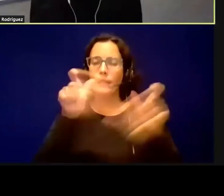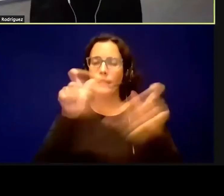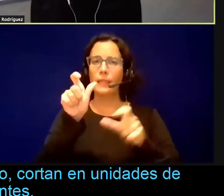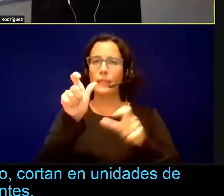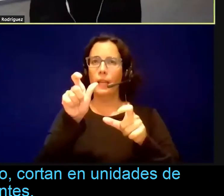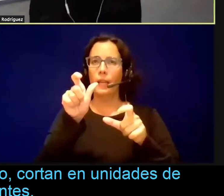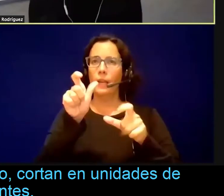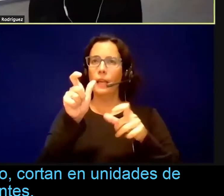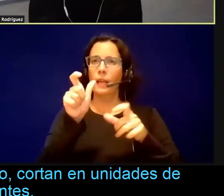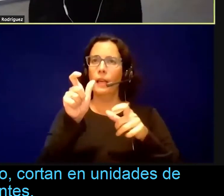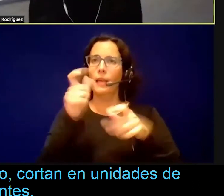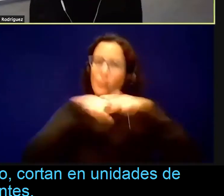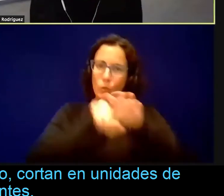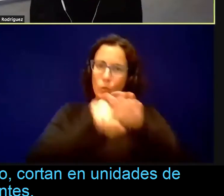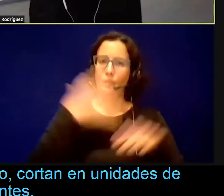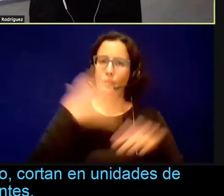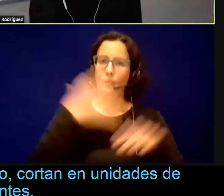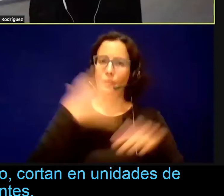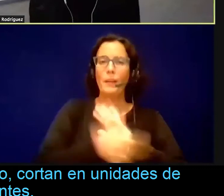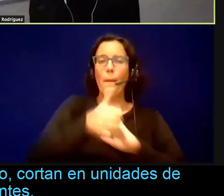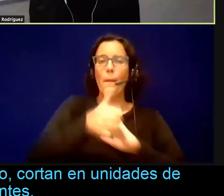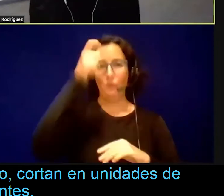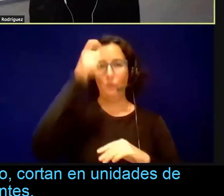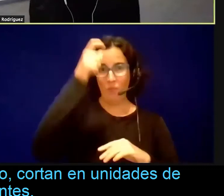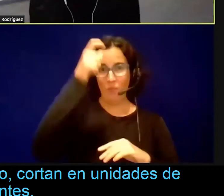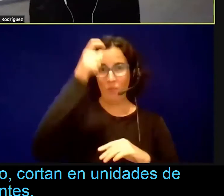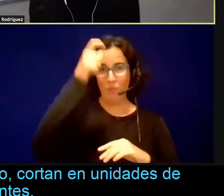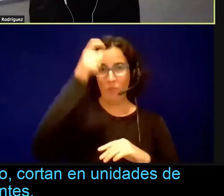pueblos, digamos. Barcelona está haciendo exactamente con las superillas, está haciendo lo